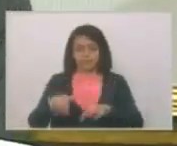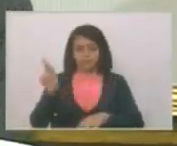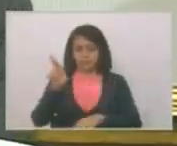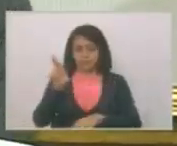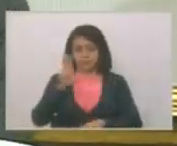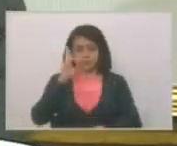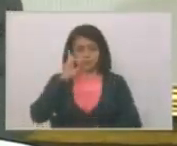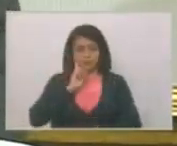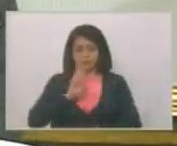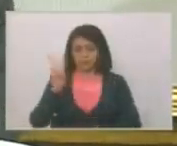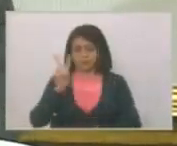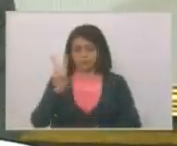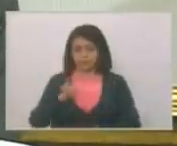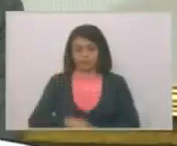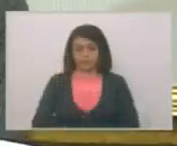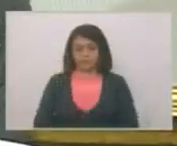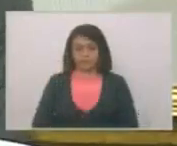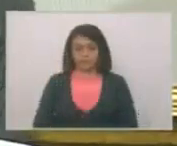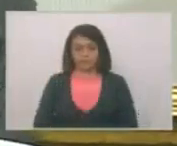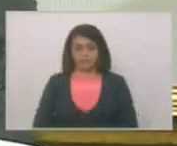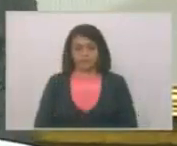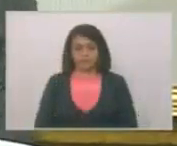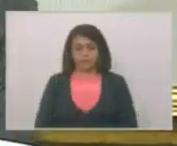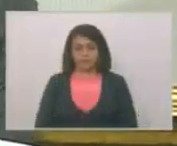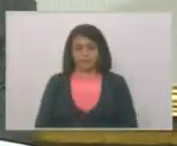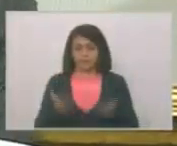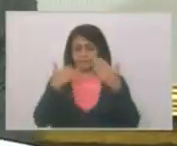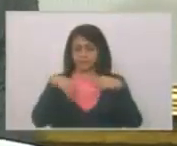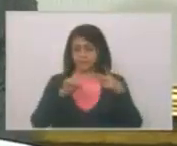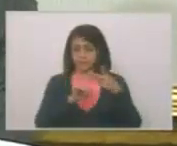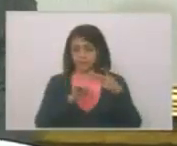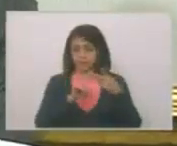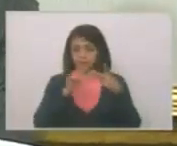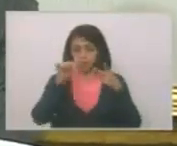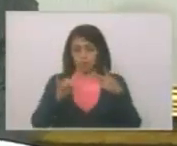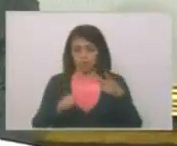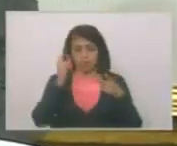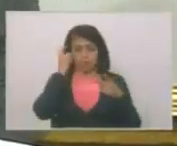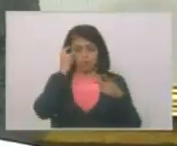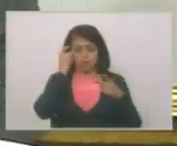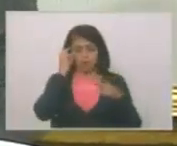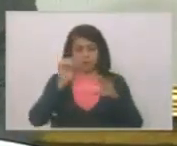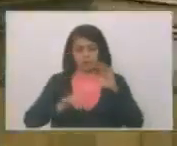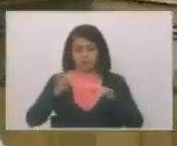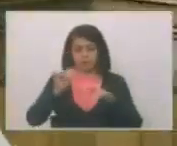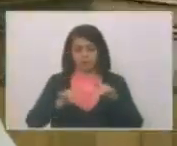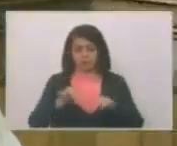República Bolivariana de Venezuela. Segundo punto del orden del día, ciudadana secretaria.